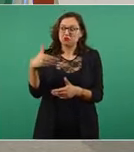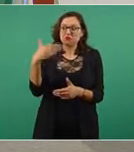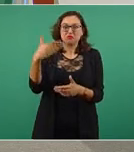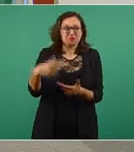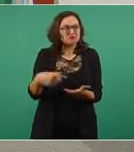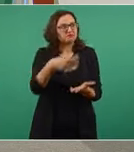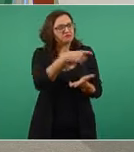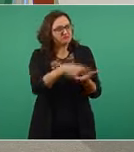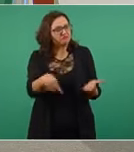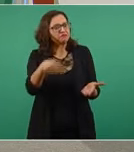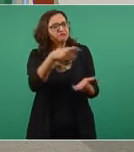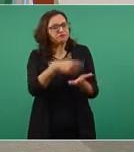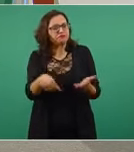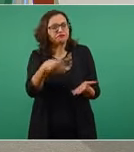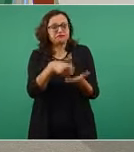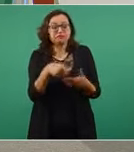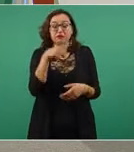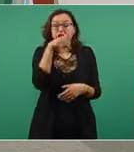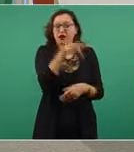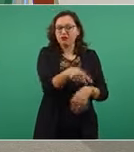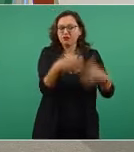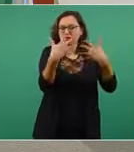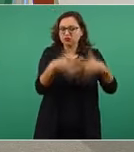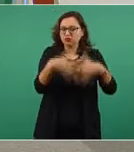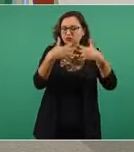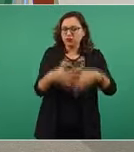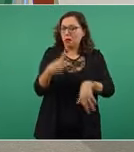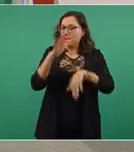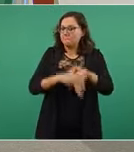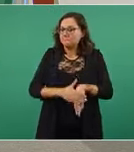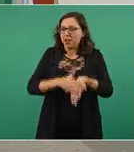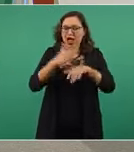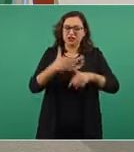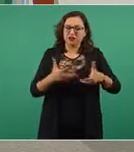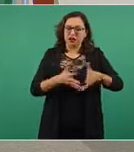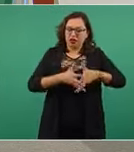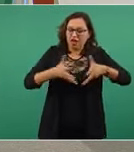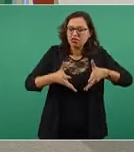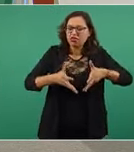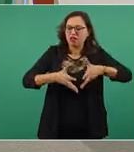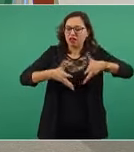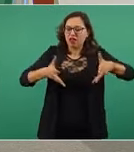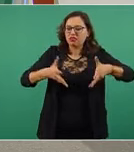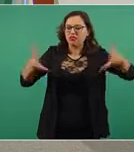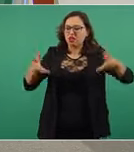una gran producción de esos artículos.